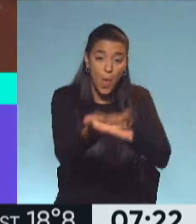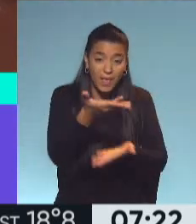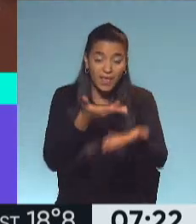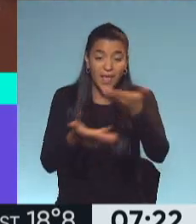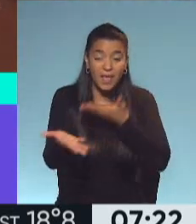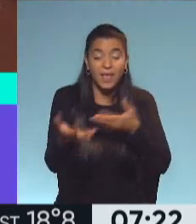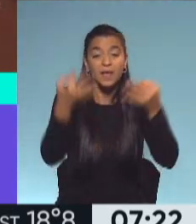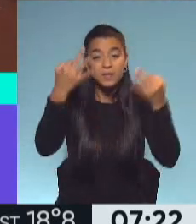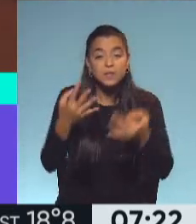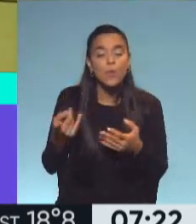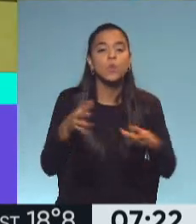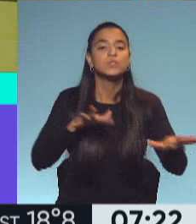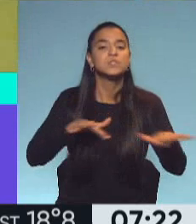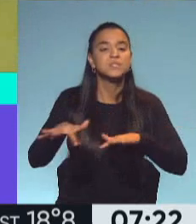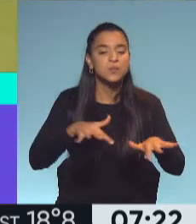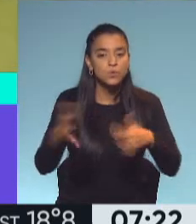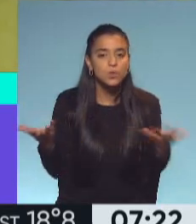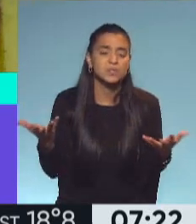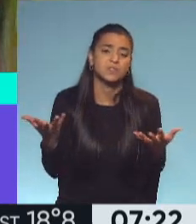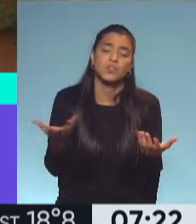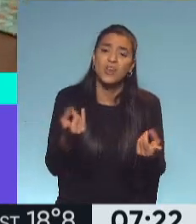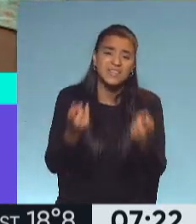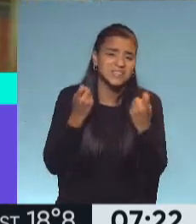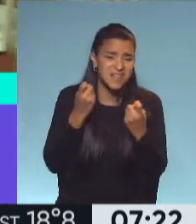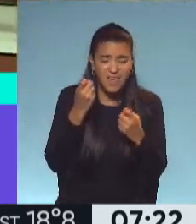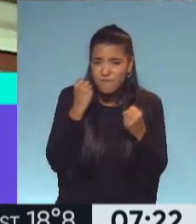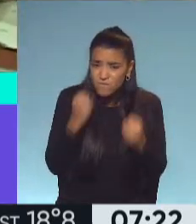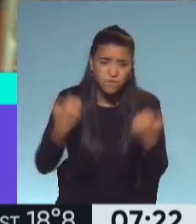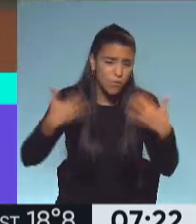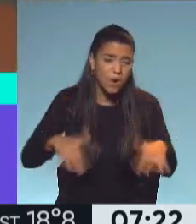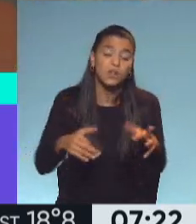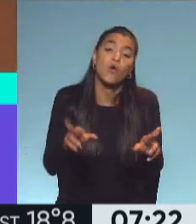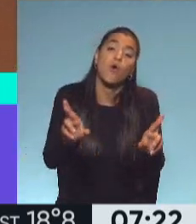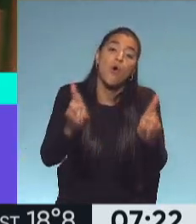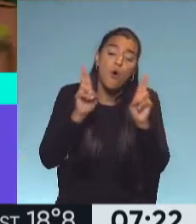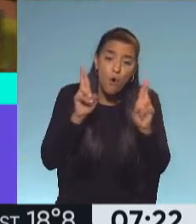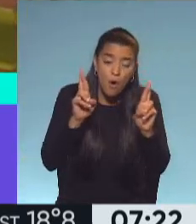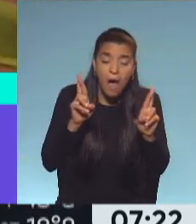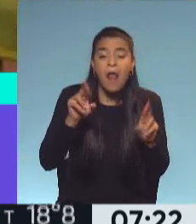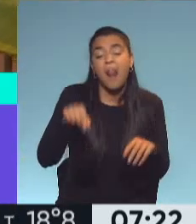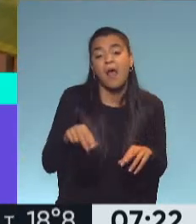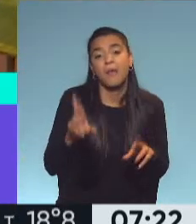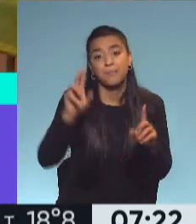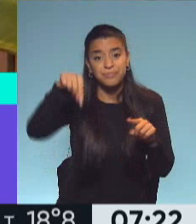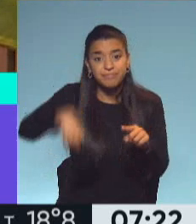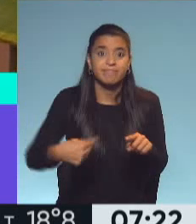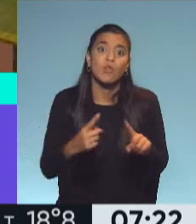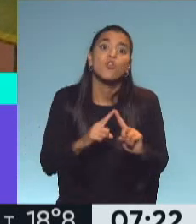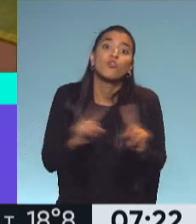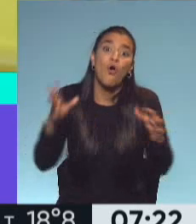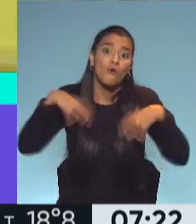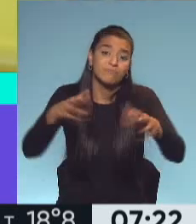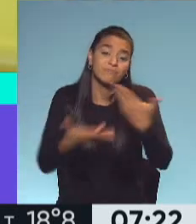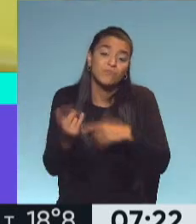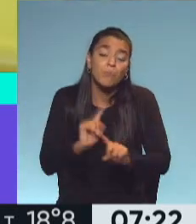hablando seguramente de situaciones de extrema necesidad, donde por supuesto ojalá esto se pudiera evitar